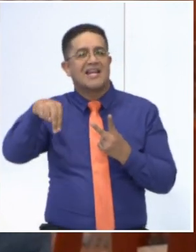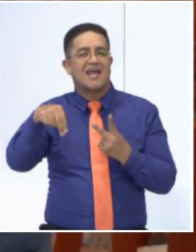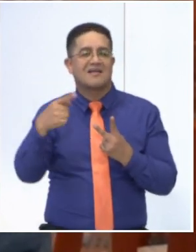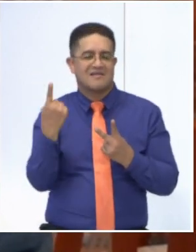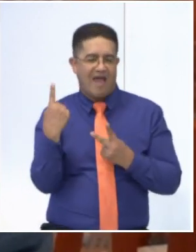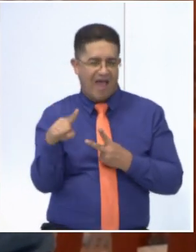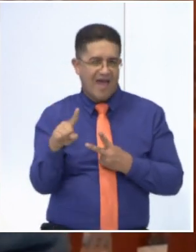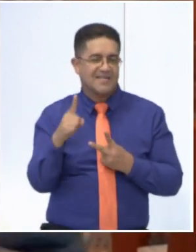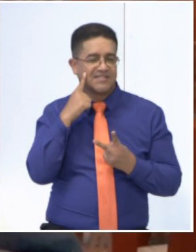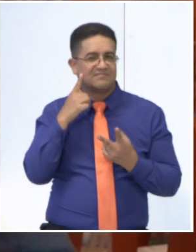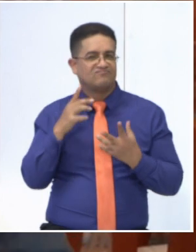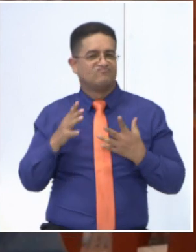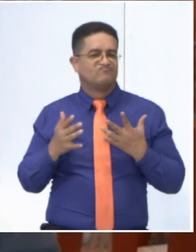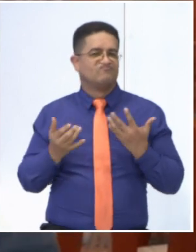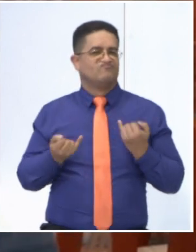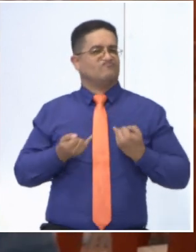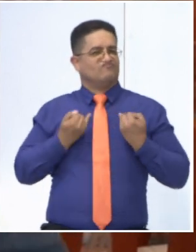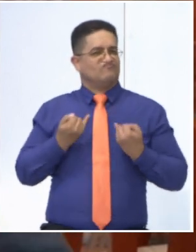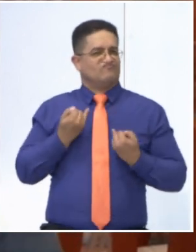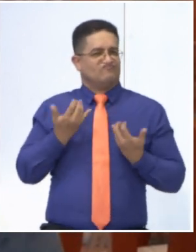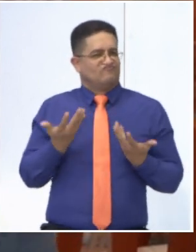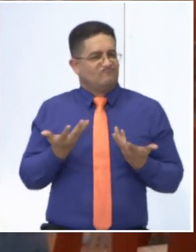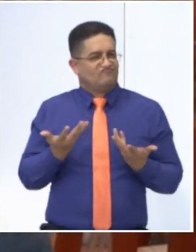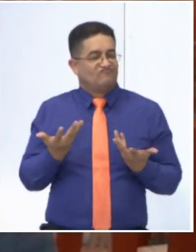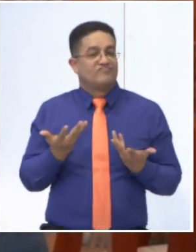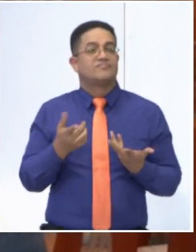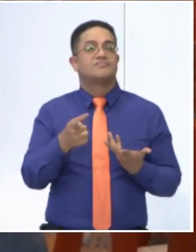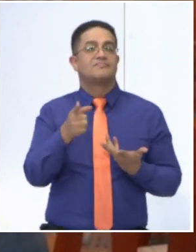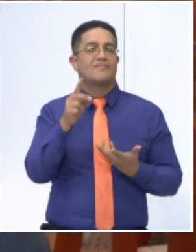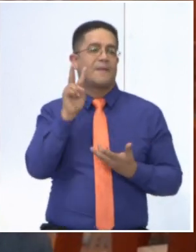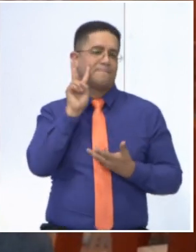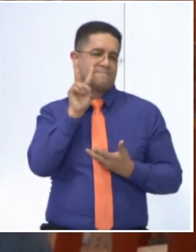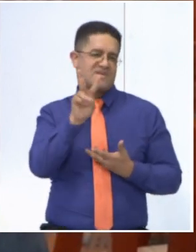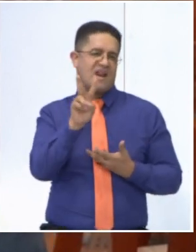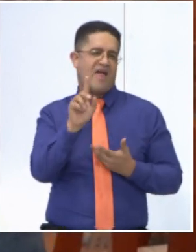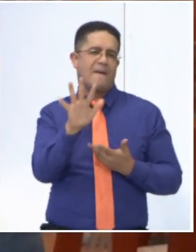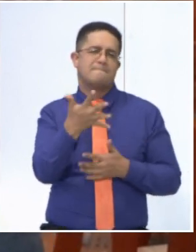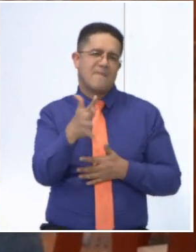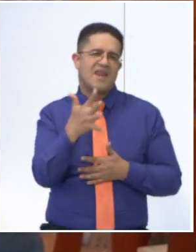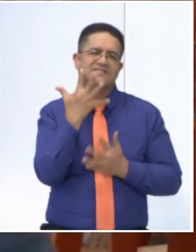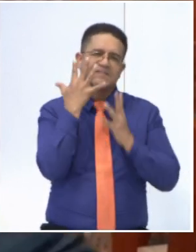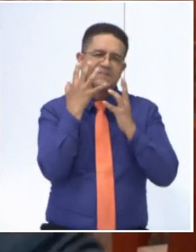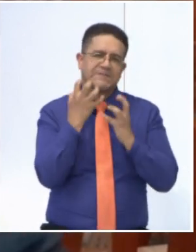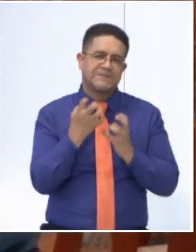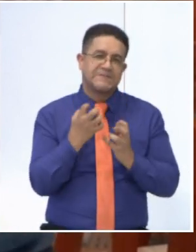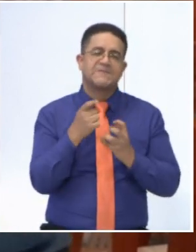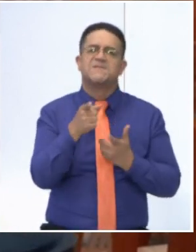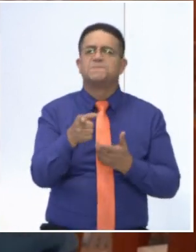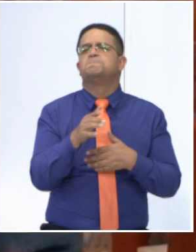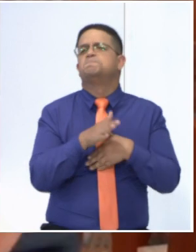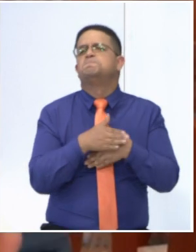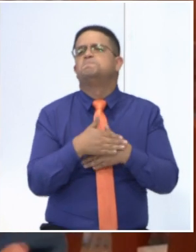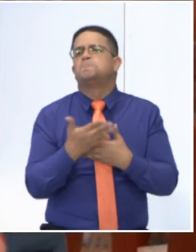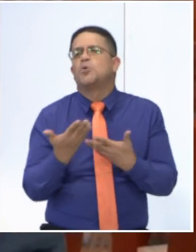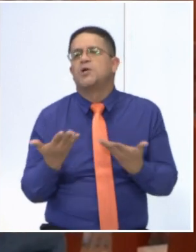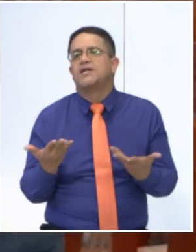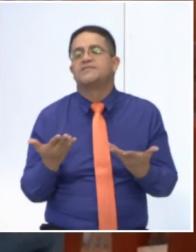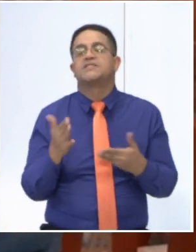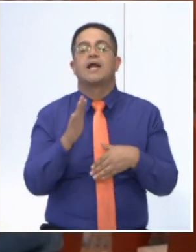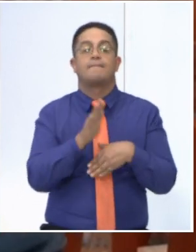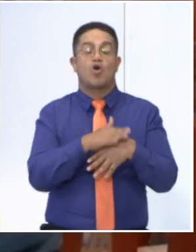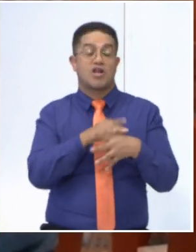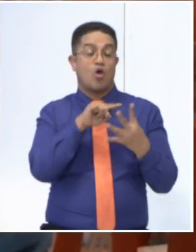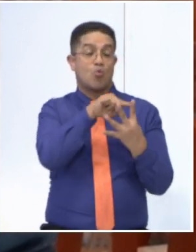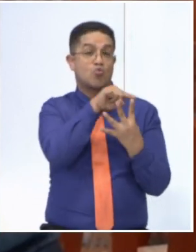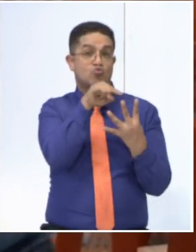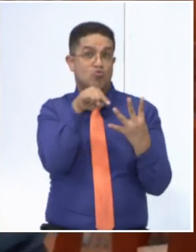de humor un poco vulnerable, lo que hará tu mirada un poco más triste y opaca. Esto se debe a que estos cuatro elementos